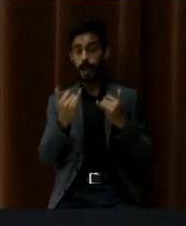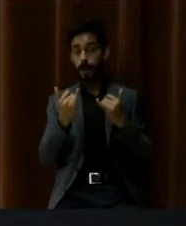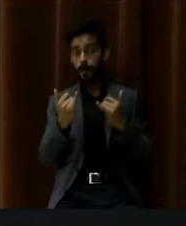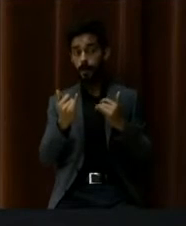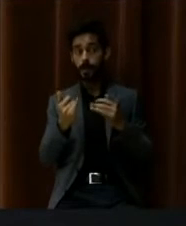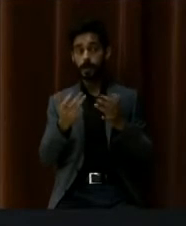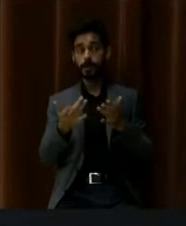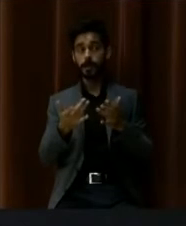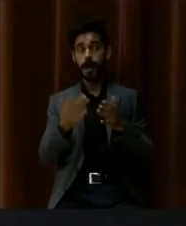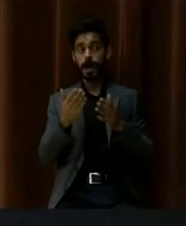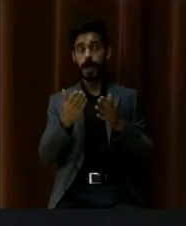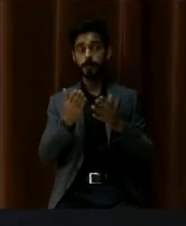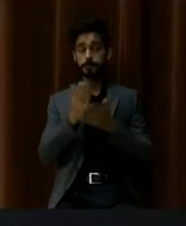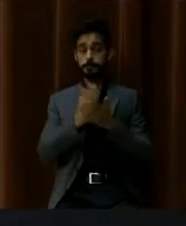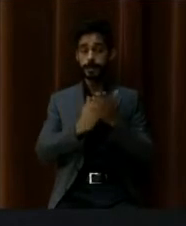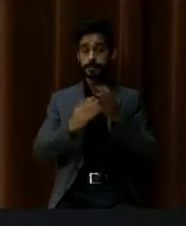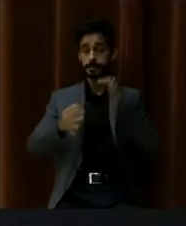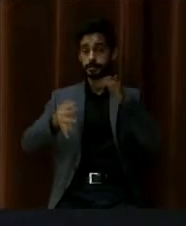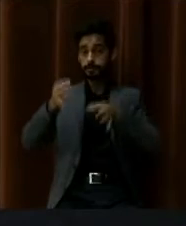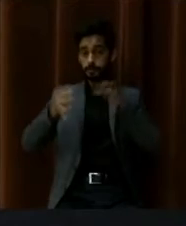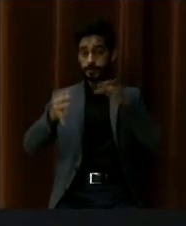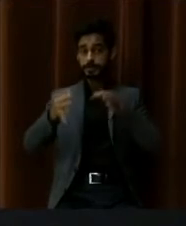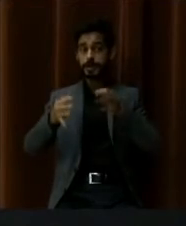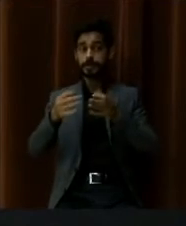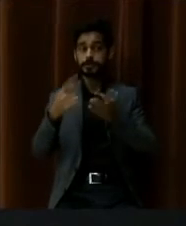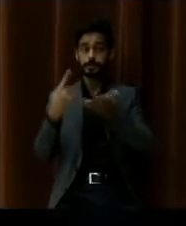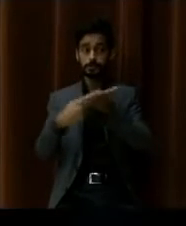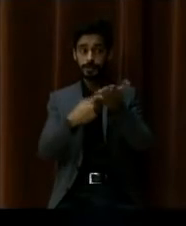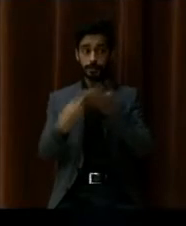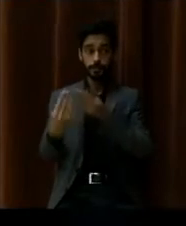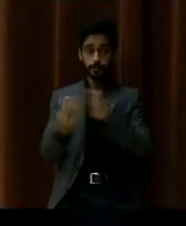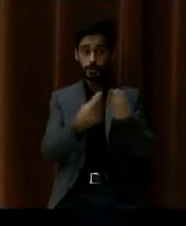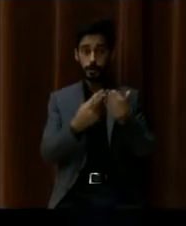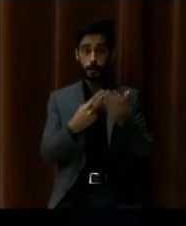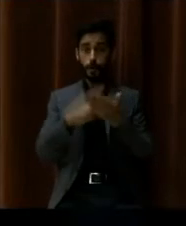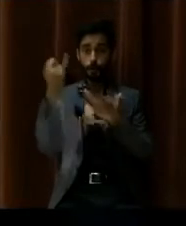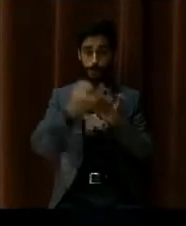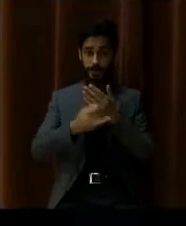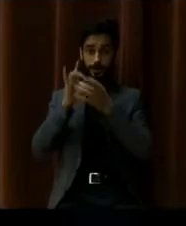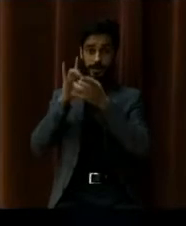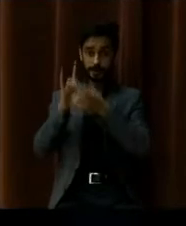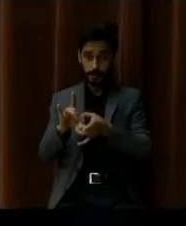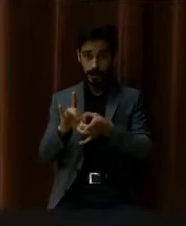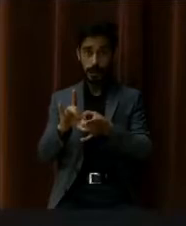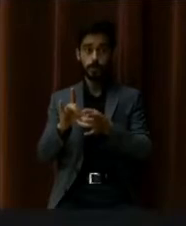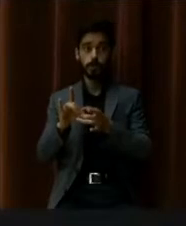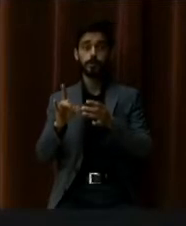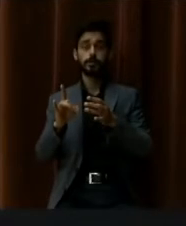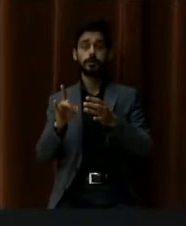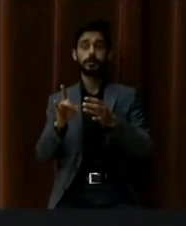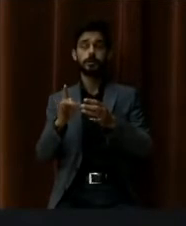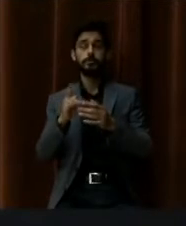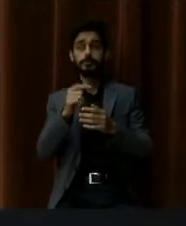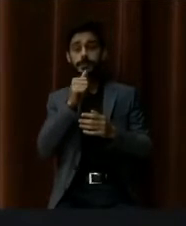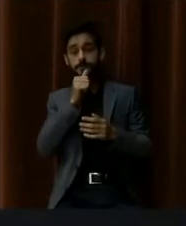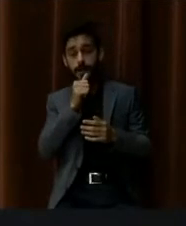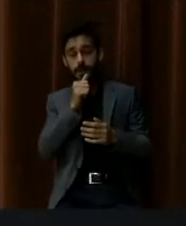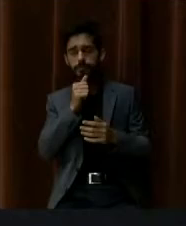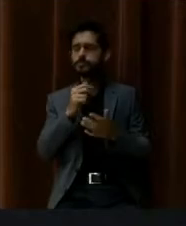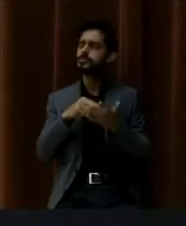impactando zonas protegidas un proyecto que esté en algún proyecto privado